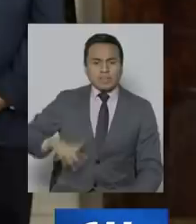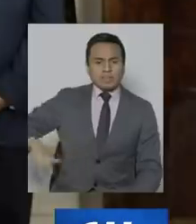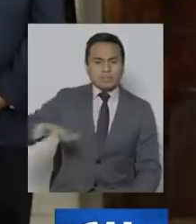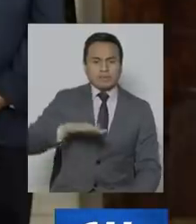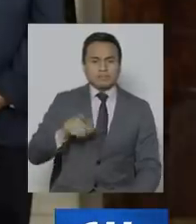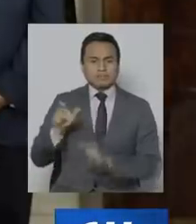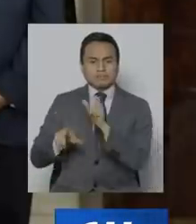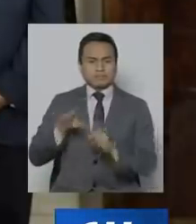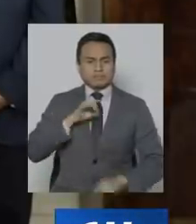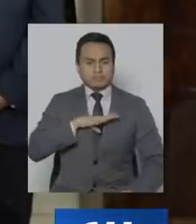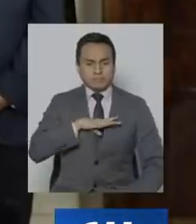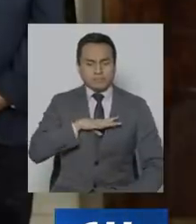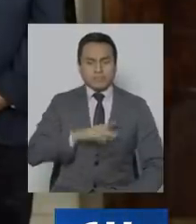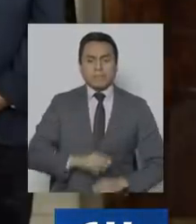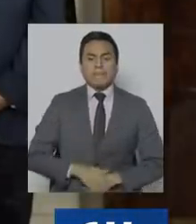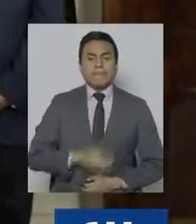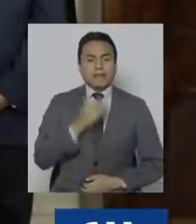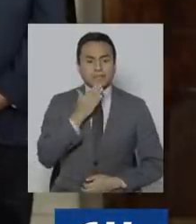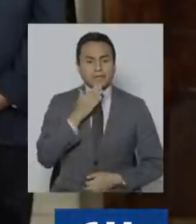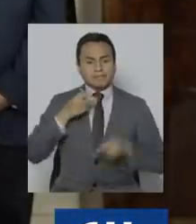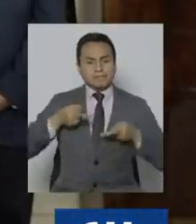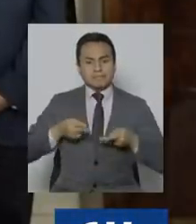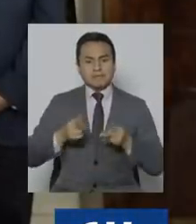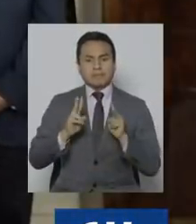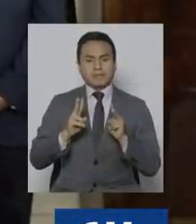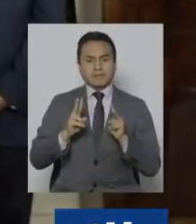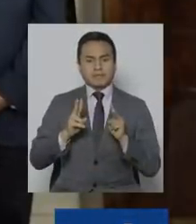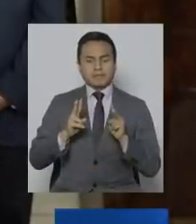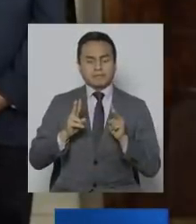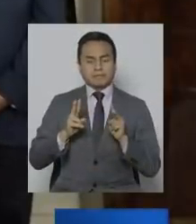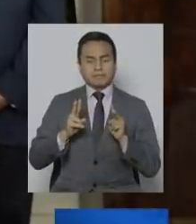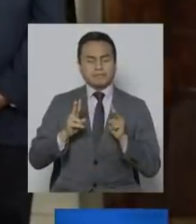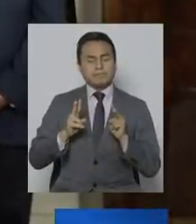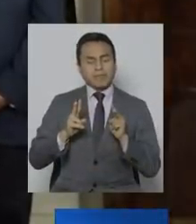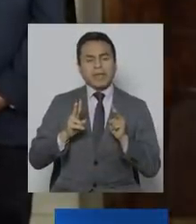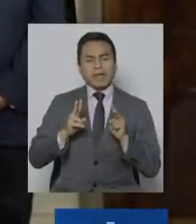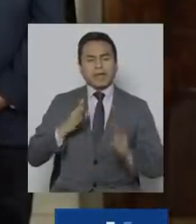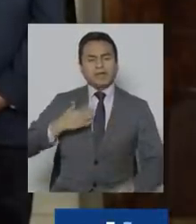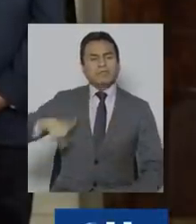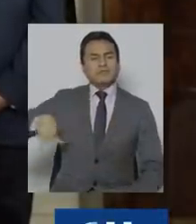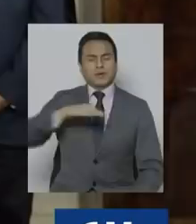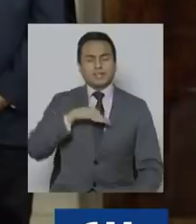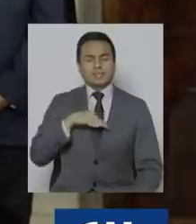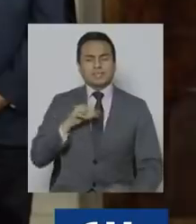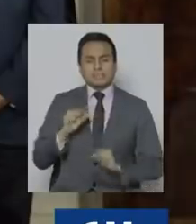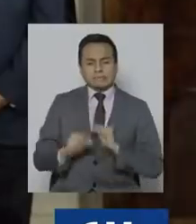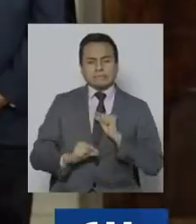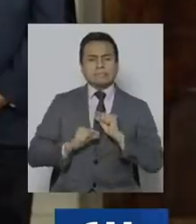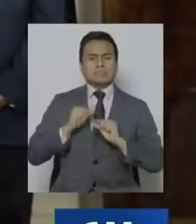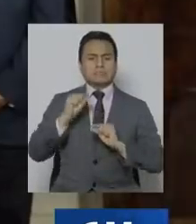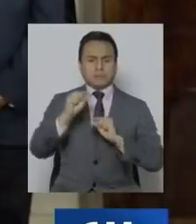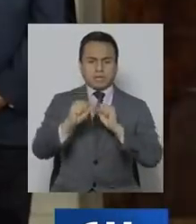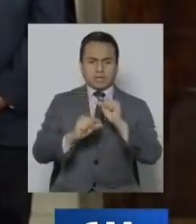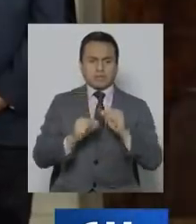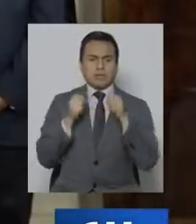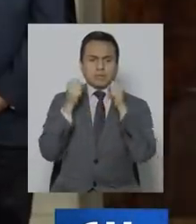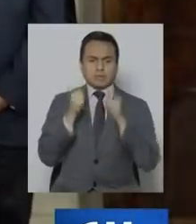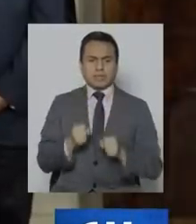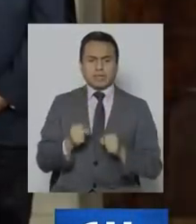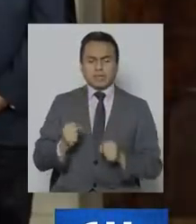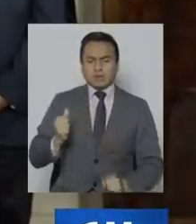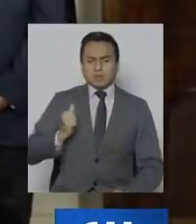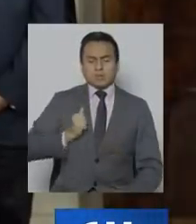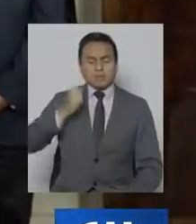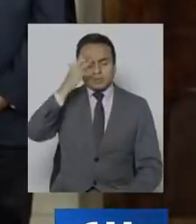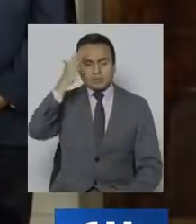nuestros compatriotas y poder permitir que vayamos recuperando la capacidad de cumplir